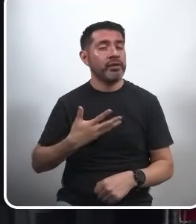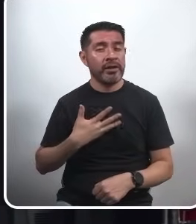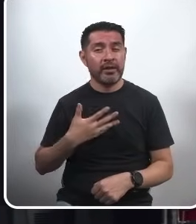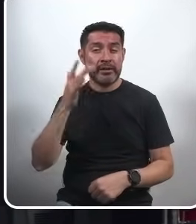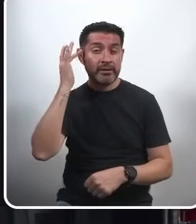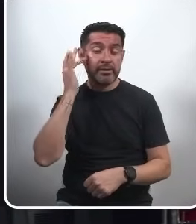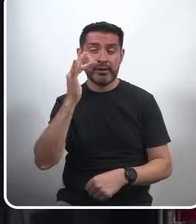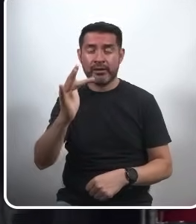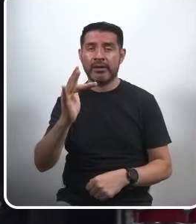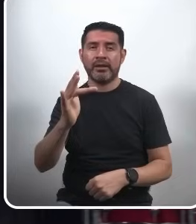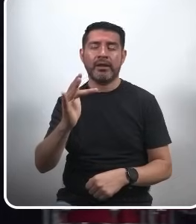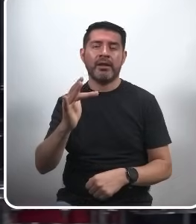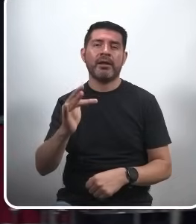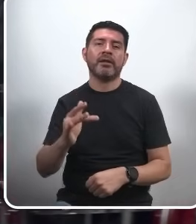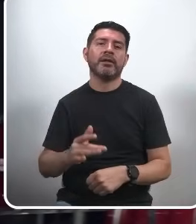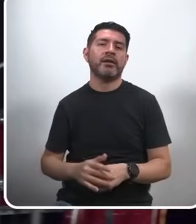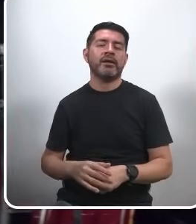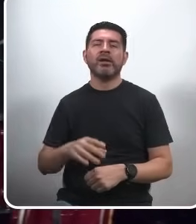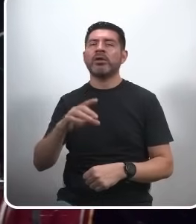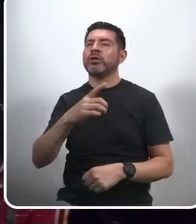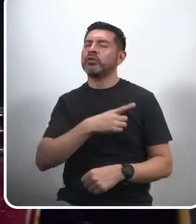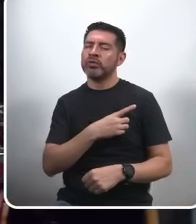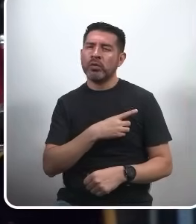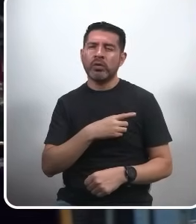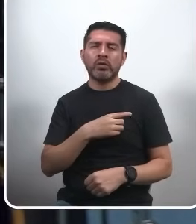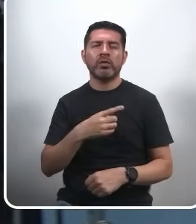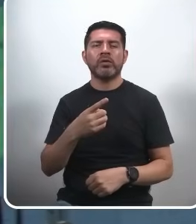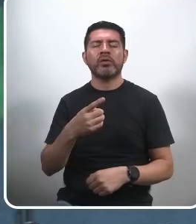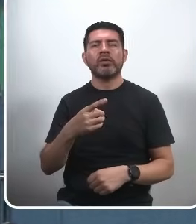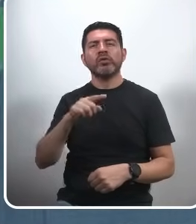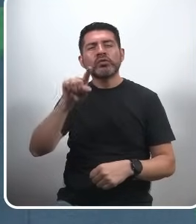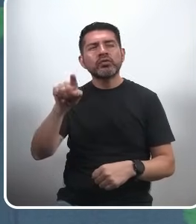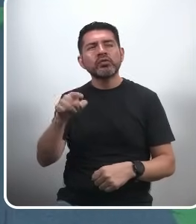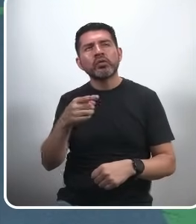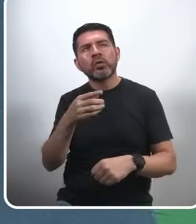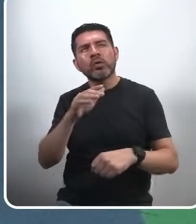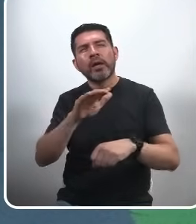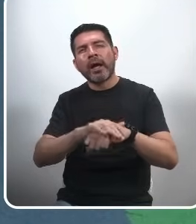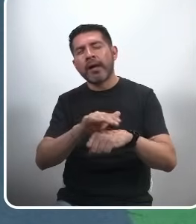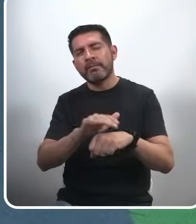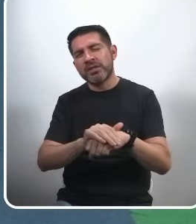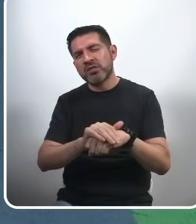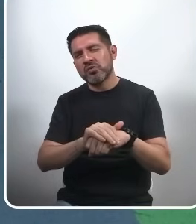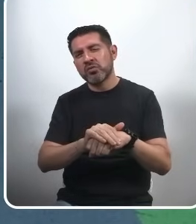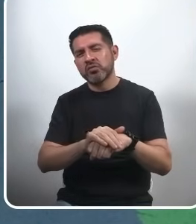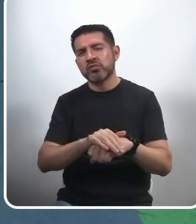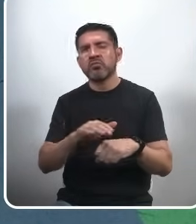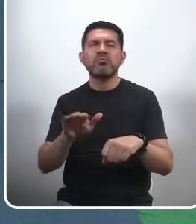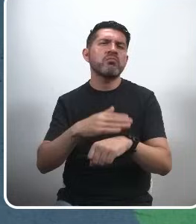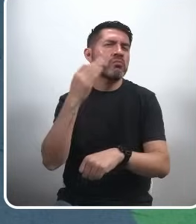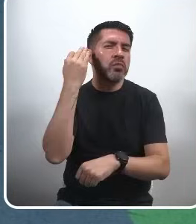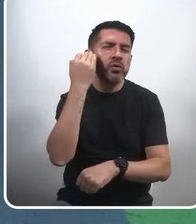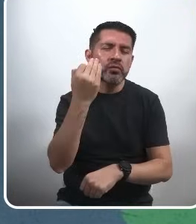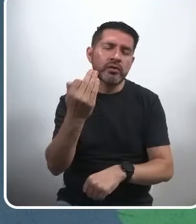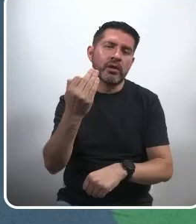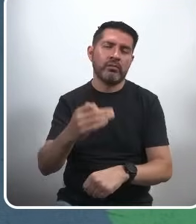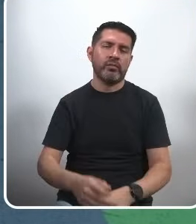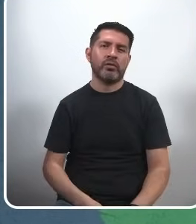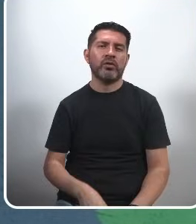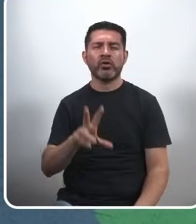rato. Conozco, bueno, no digo conozco, sé de